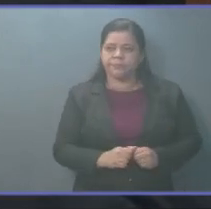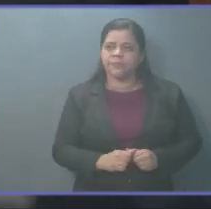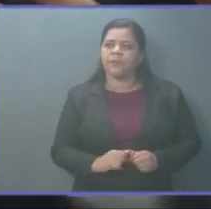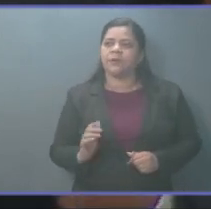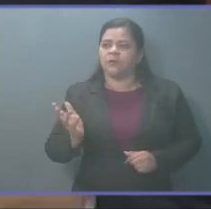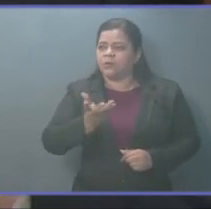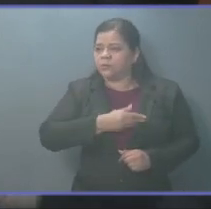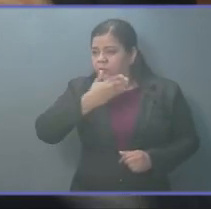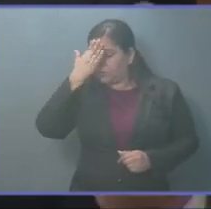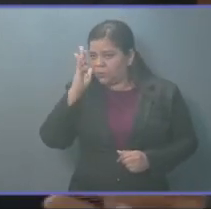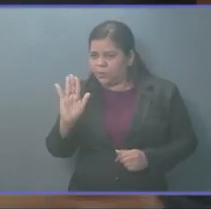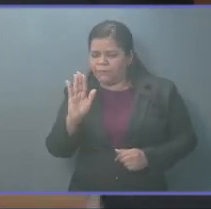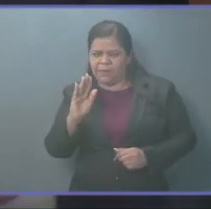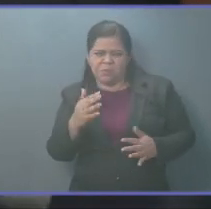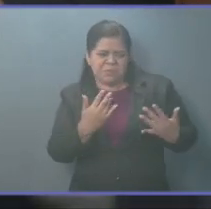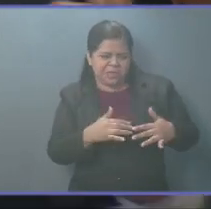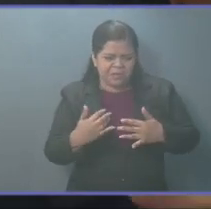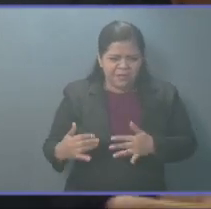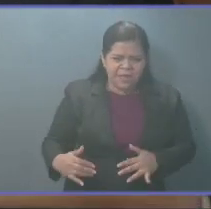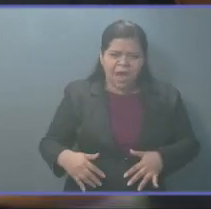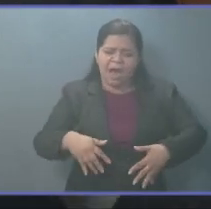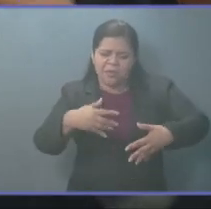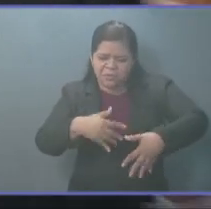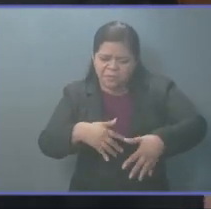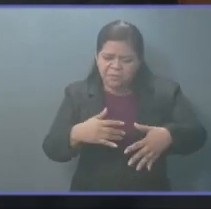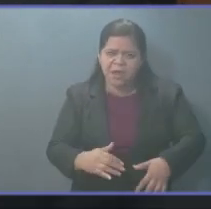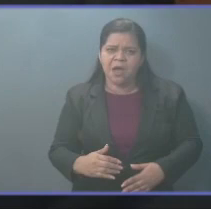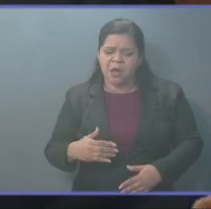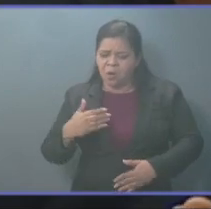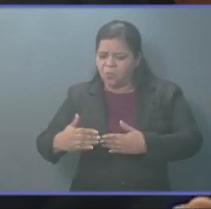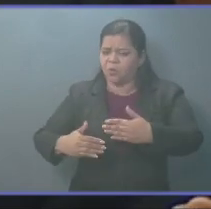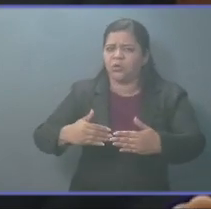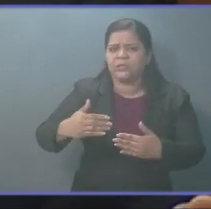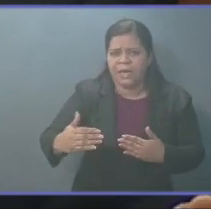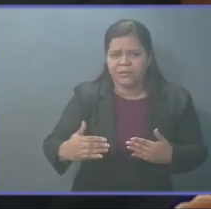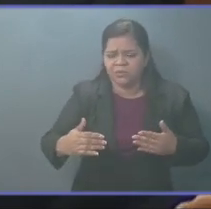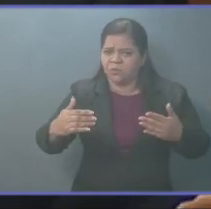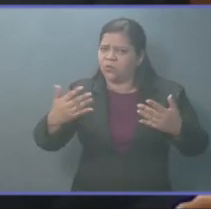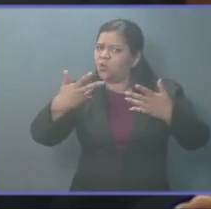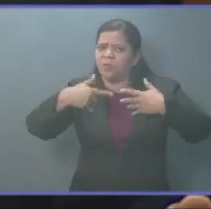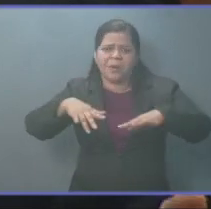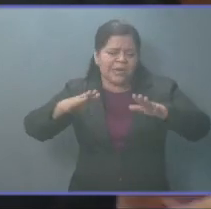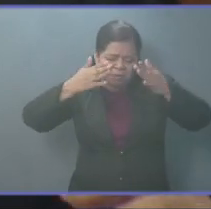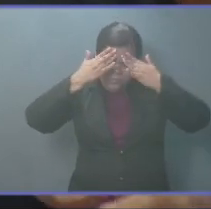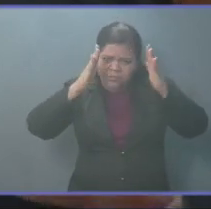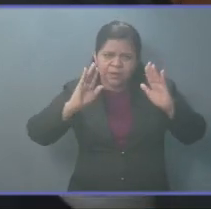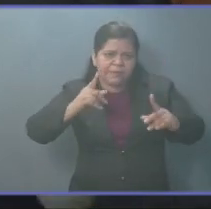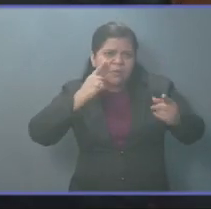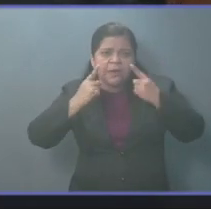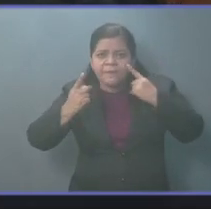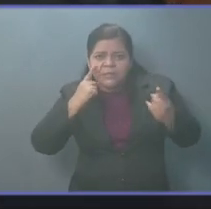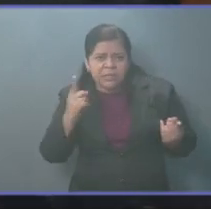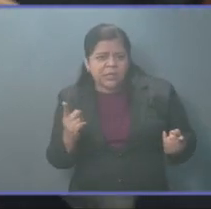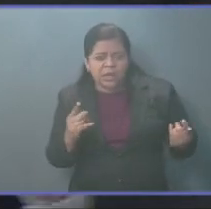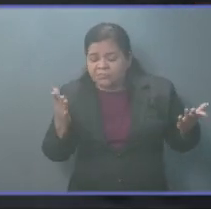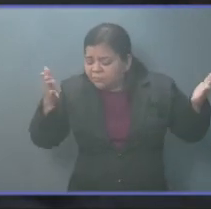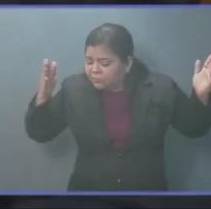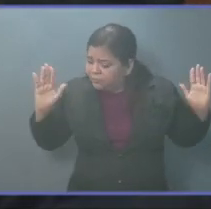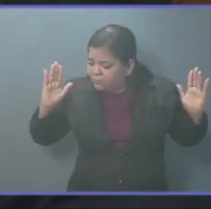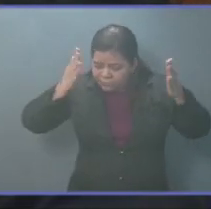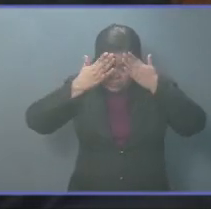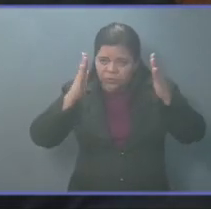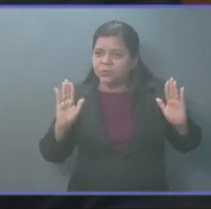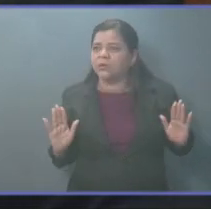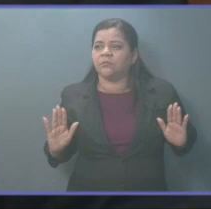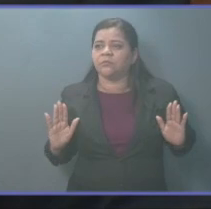No sabemos si es un operativo, una incursión, un procedimiento operativo normal, una visita de cortesía, no sabemos qué